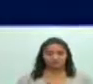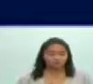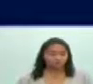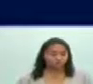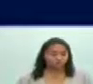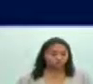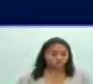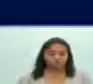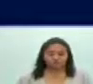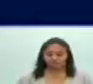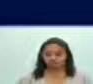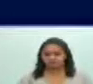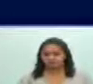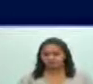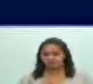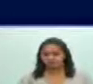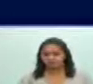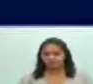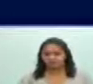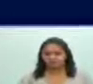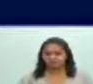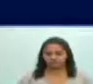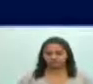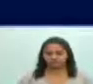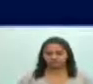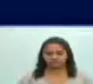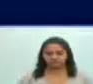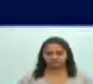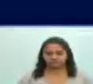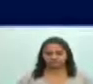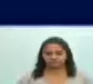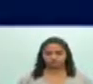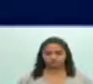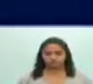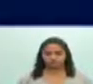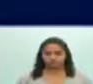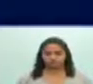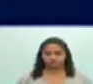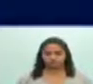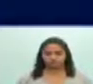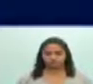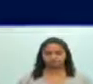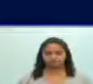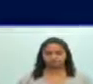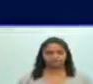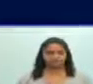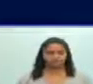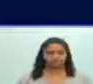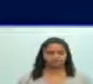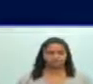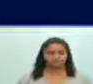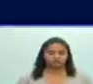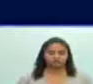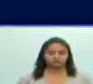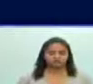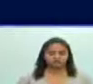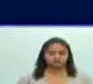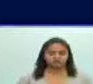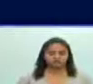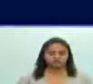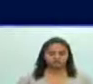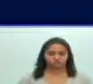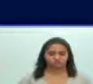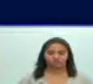variantes pronominales o formas pronominales, como se les suele llamar. ¿Qué ocurre con la segunda persona del